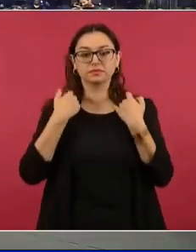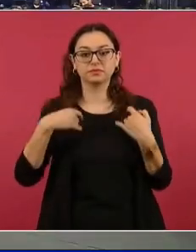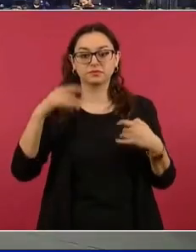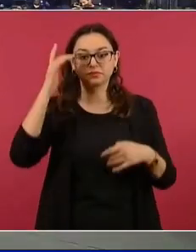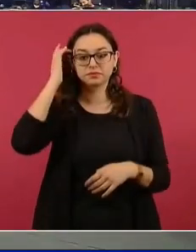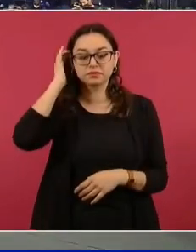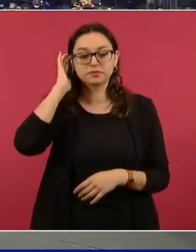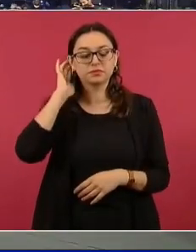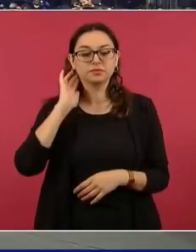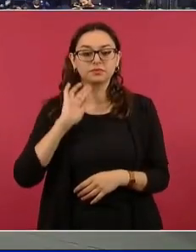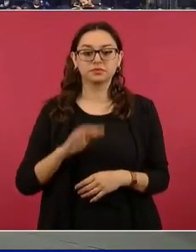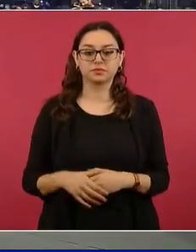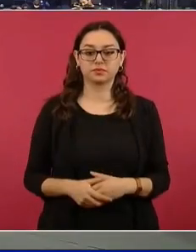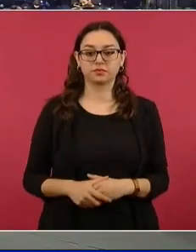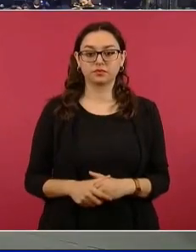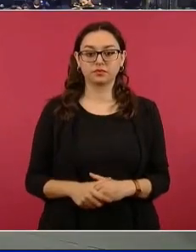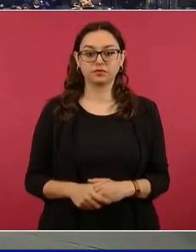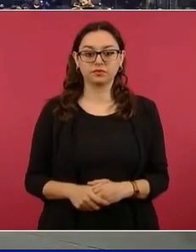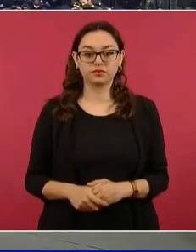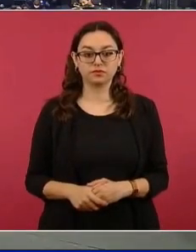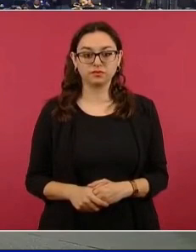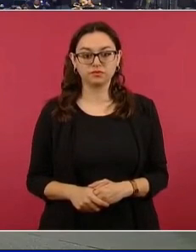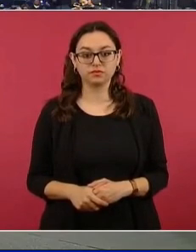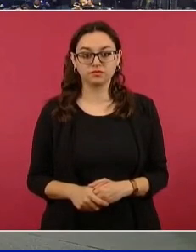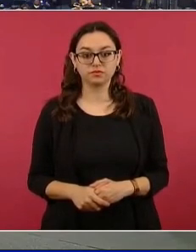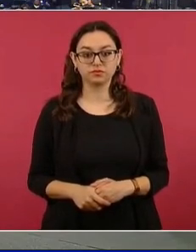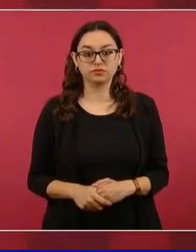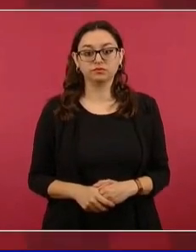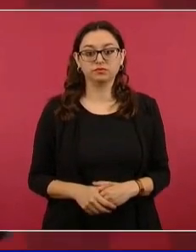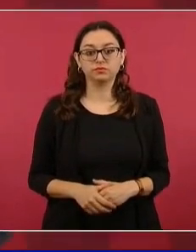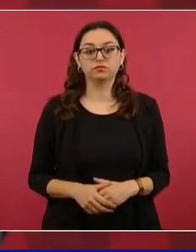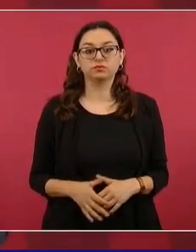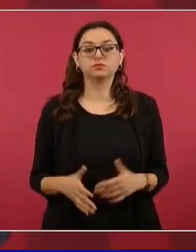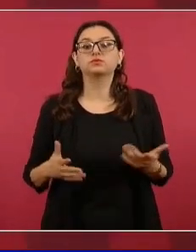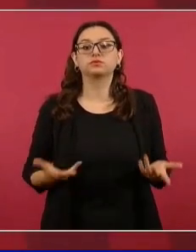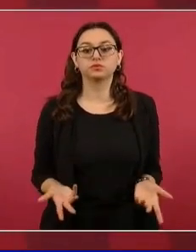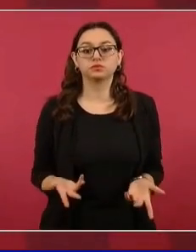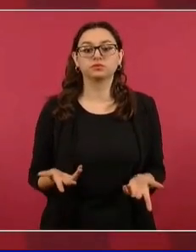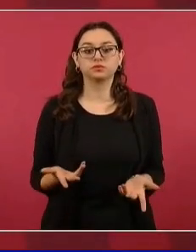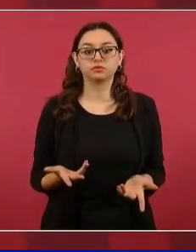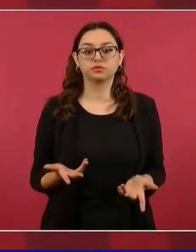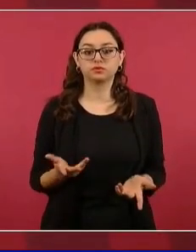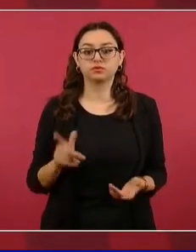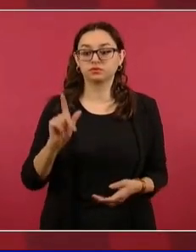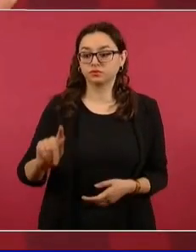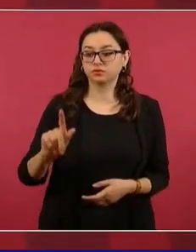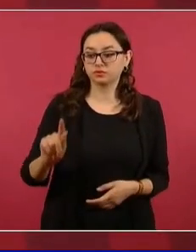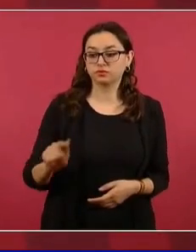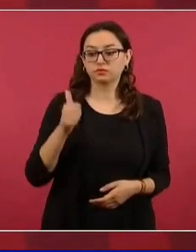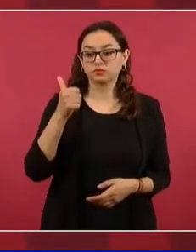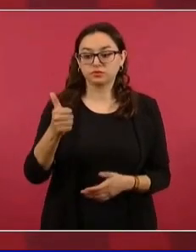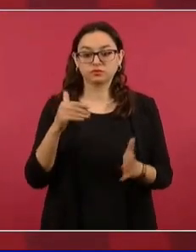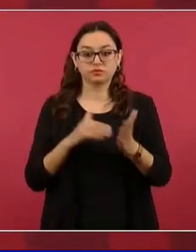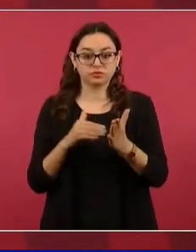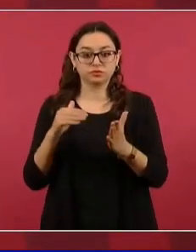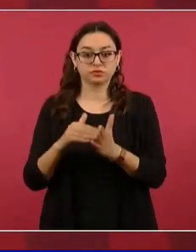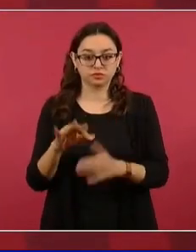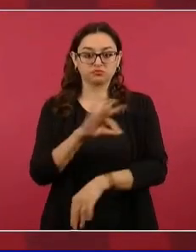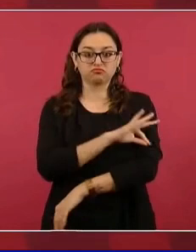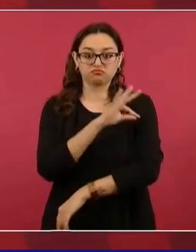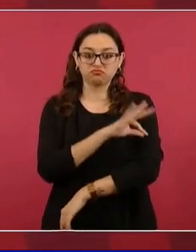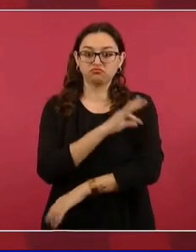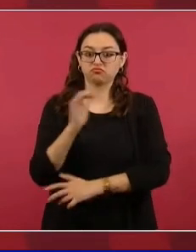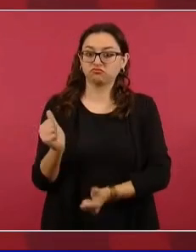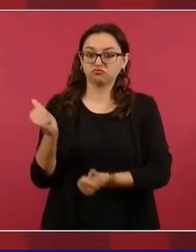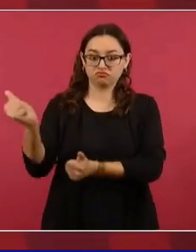¿Cuánto es el monto de dinero por esas 10 millones de dosis? Como digo, con 76 millones que nos restan, podemos